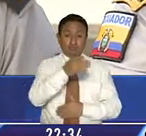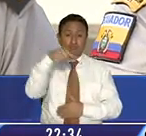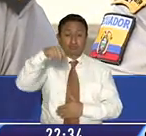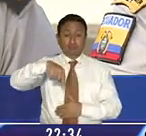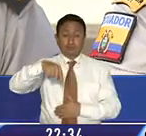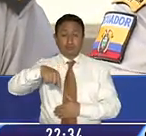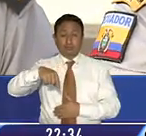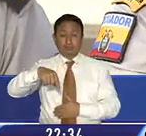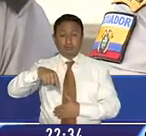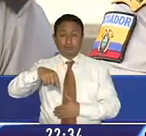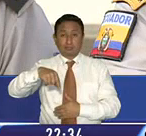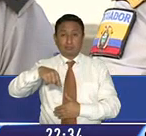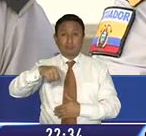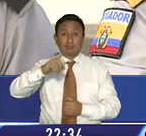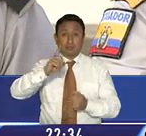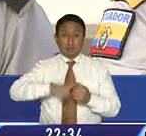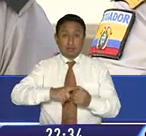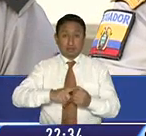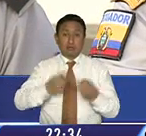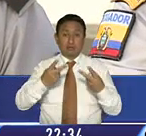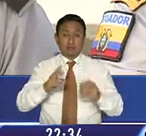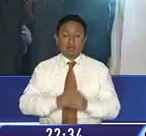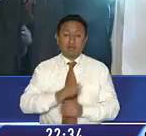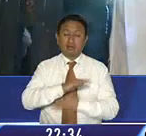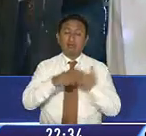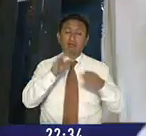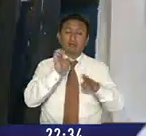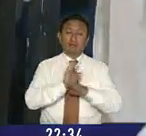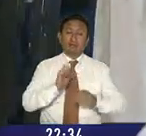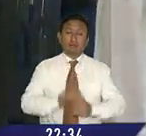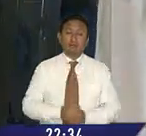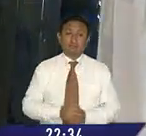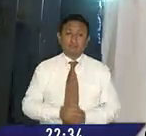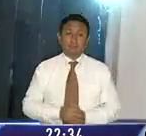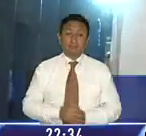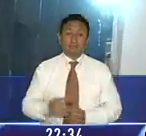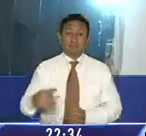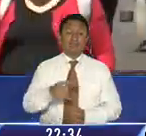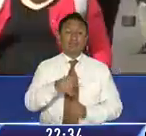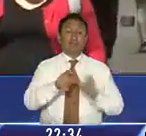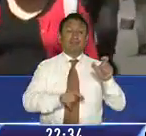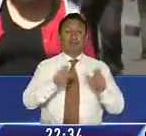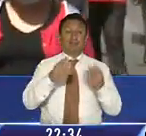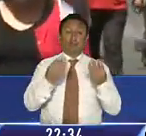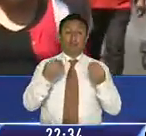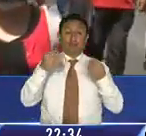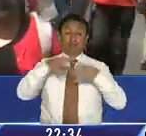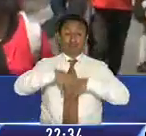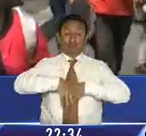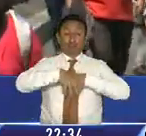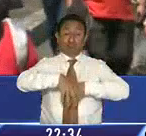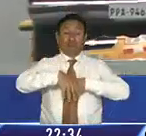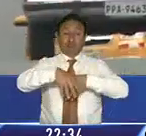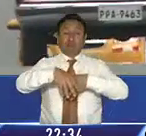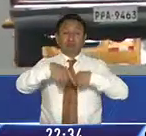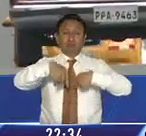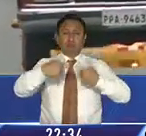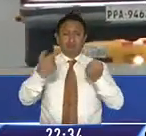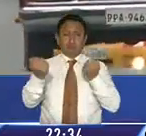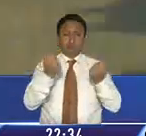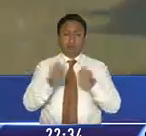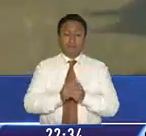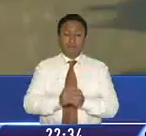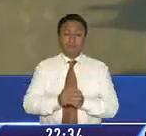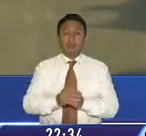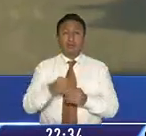el Distrito Metropolitano como a nivel nacional. Debido a la gran movilidad de personas, también se realizarán operativos de control en las